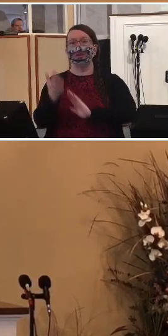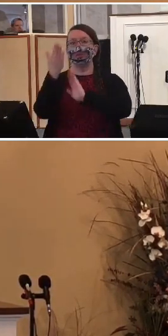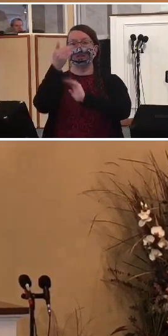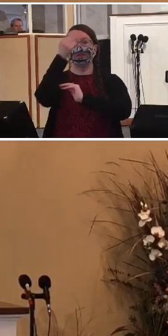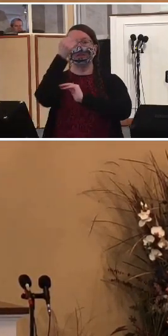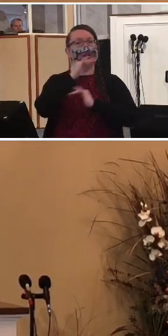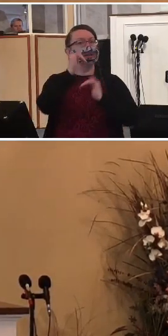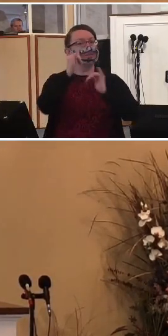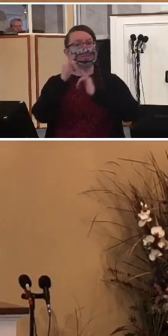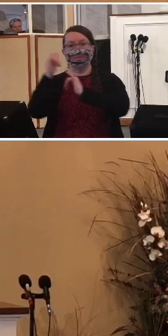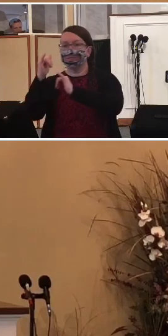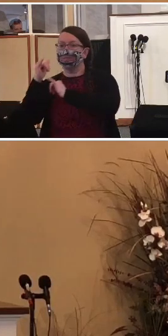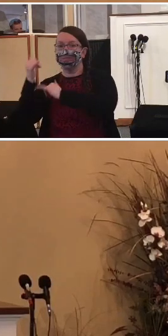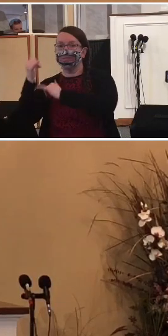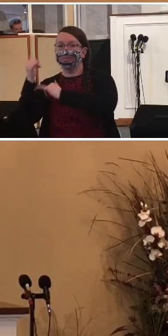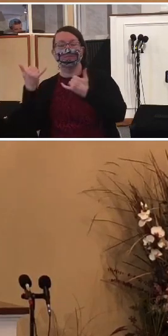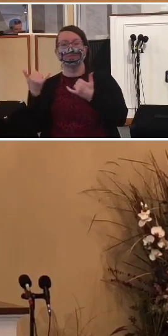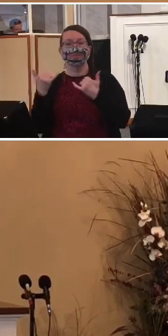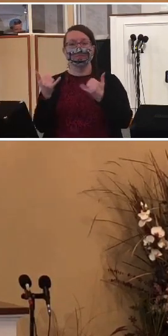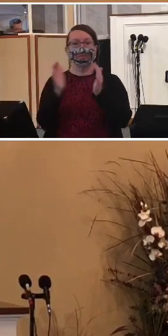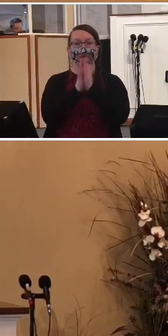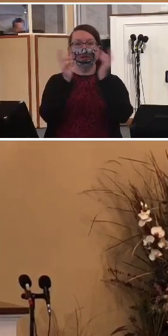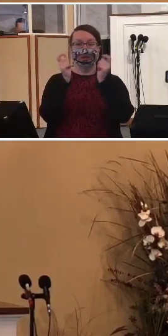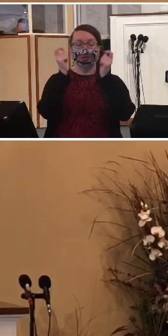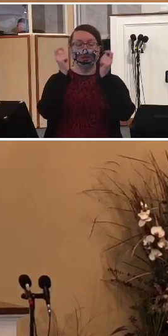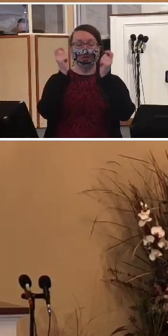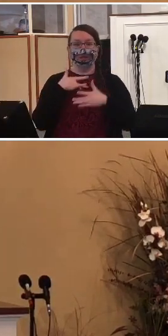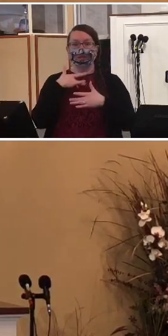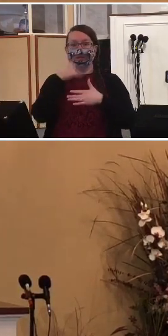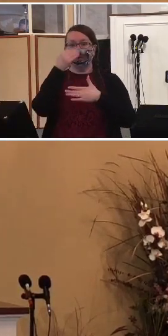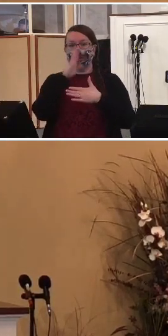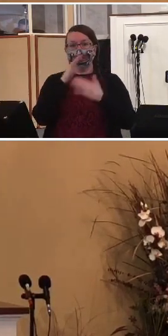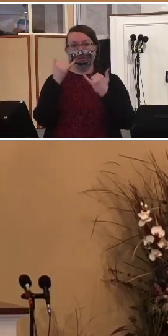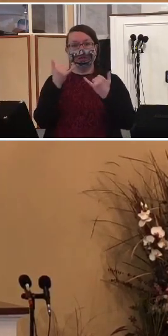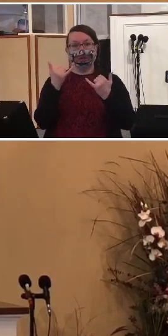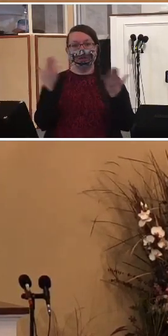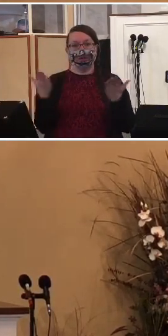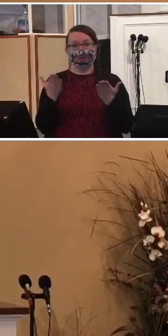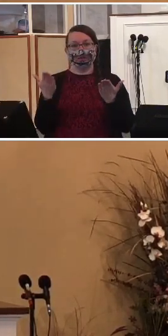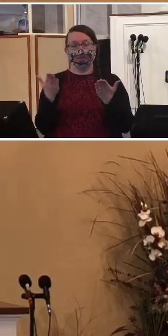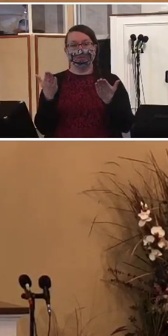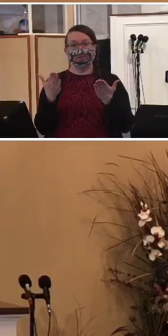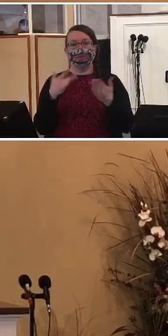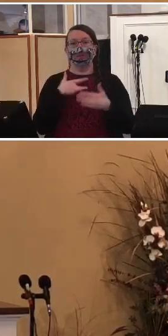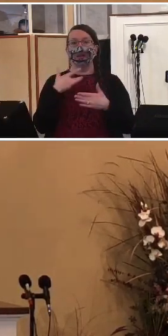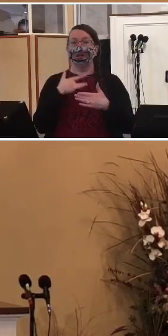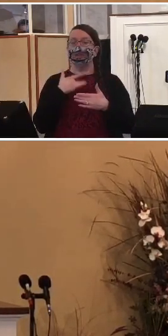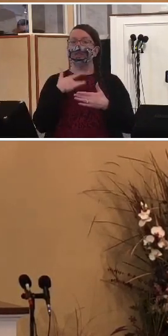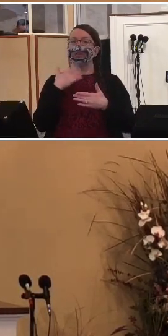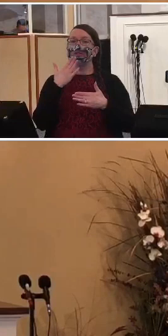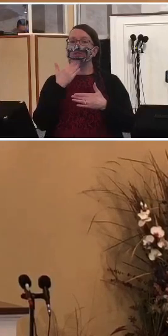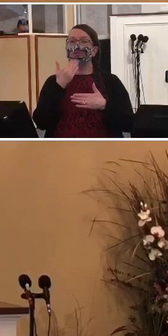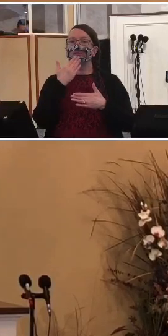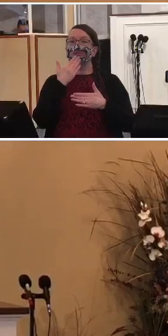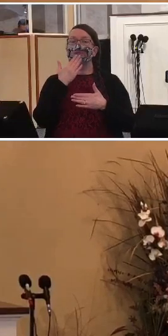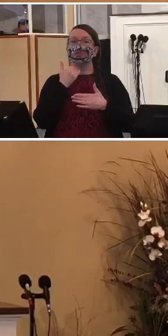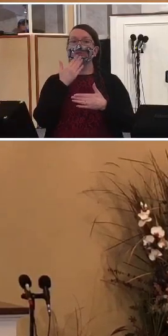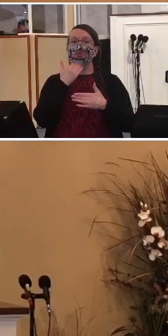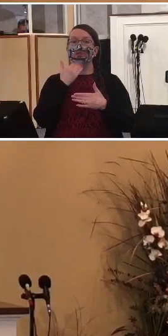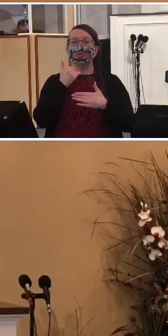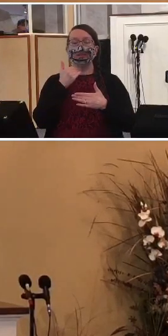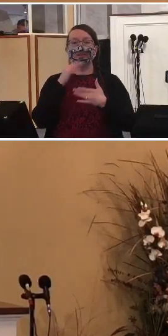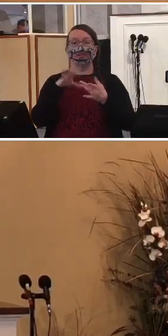presencia de Dios así como tú lo estás ahora mismo. Aleluya, siento a Dios en este lugar. Siento un dulce,